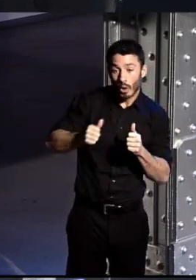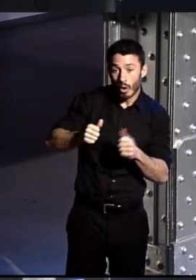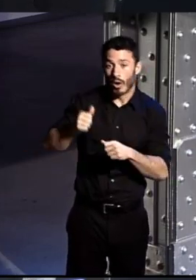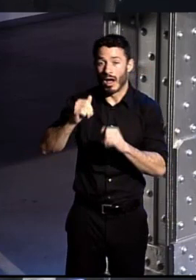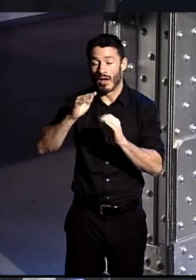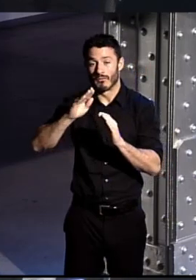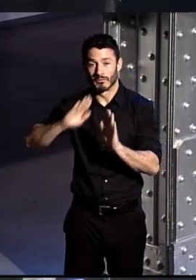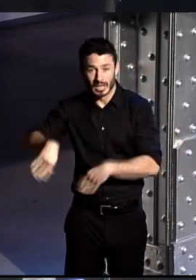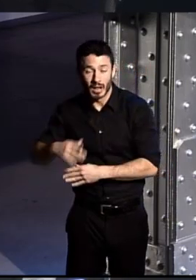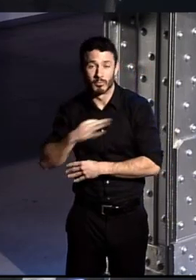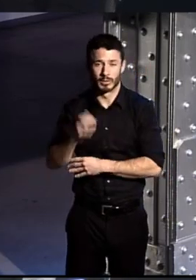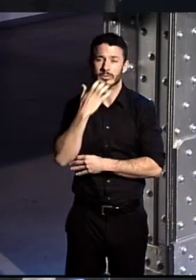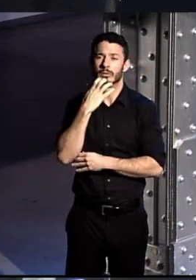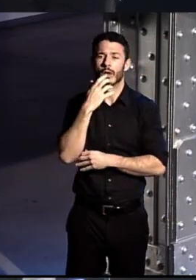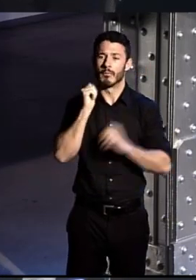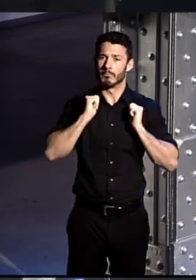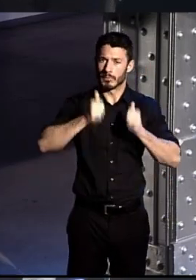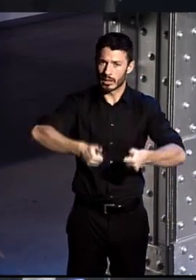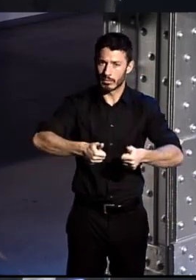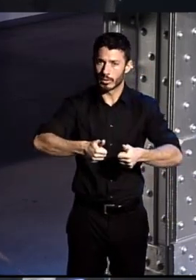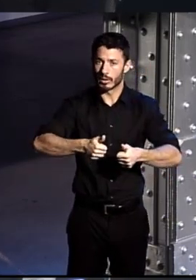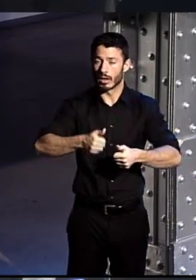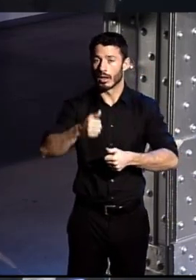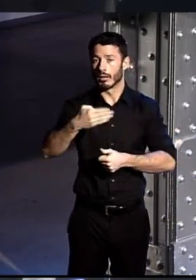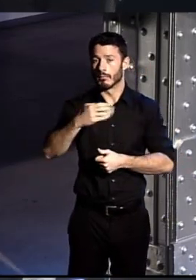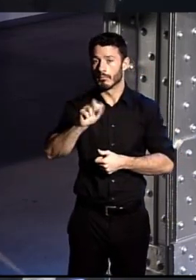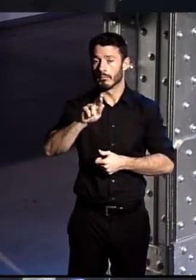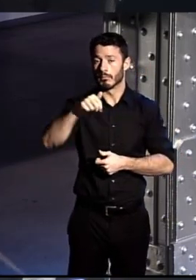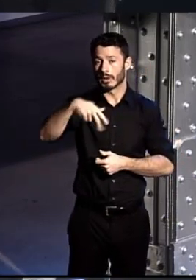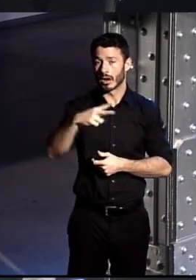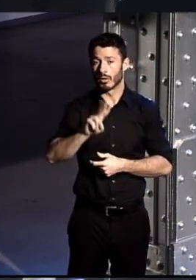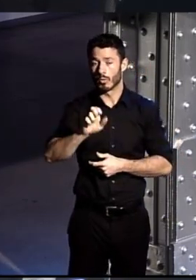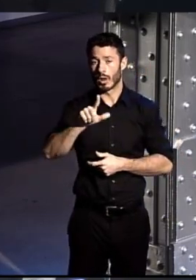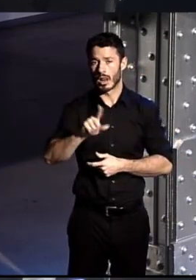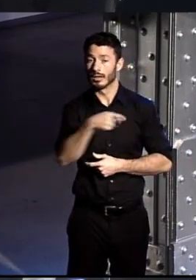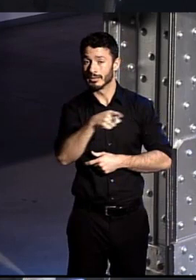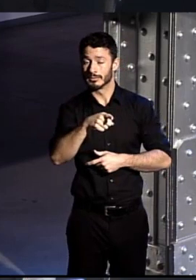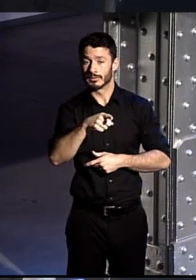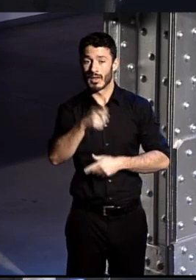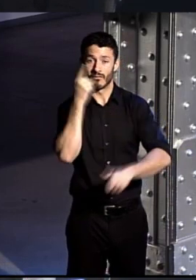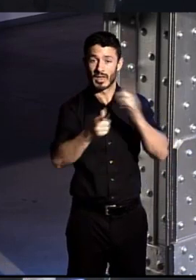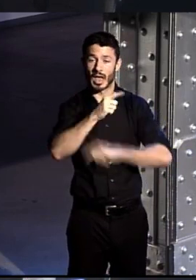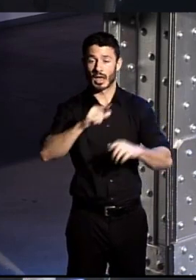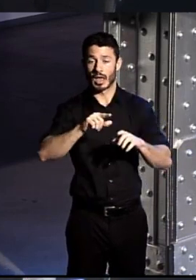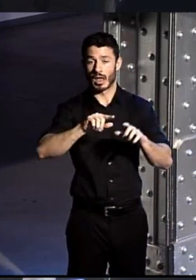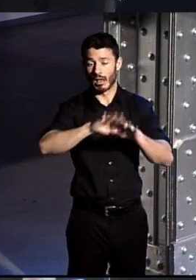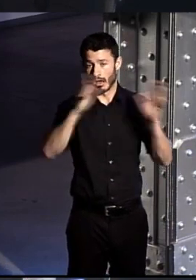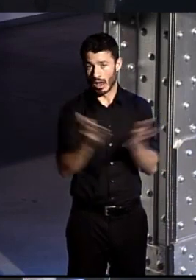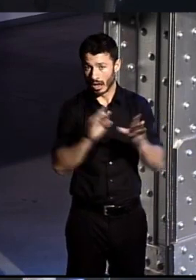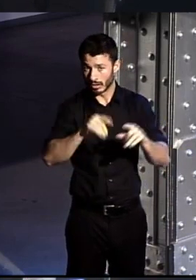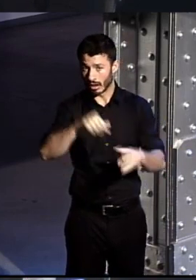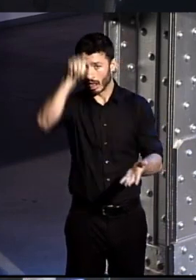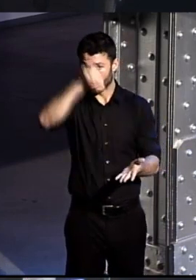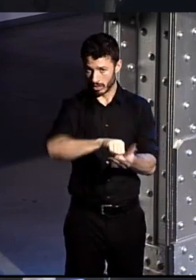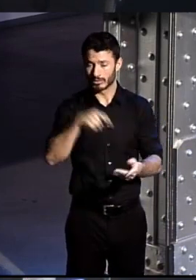final. Por ejemplo, al principio podríamos destacar a Grauben, el personaje de Viaje al centro de la Tierra, que es